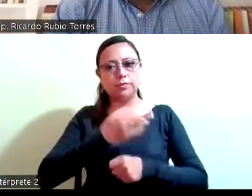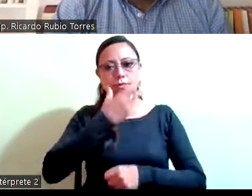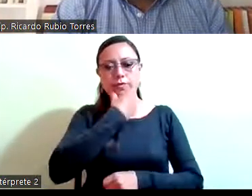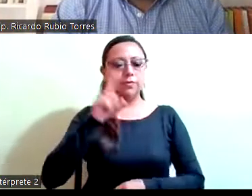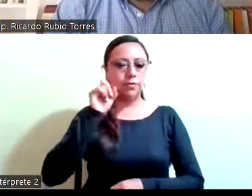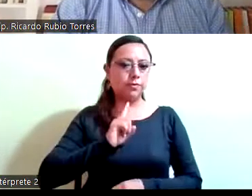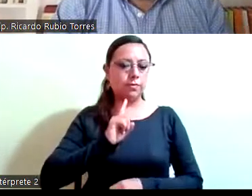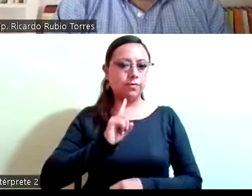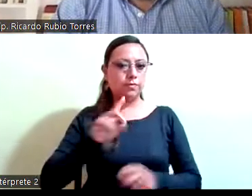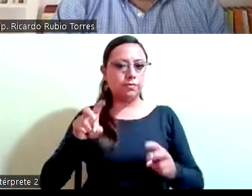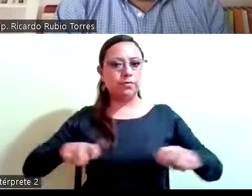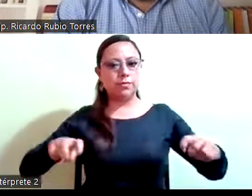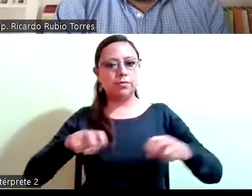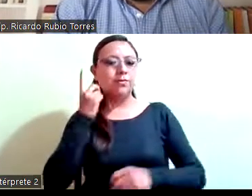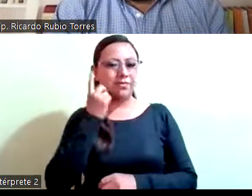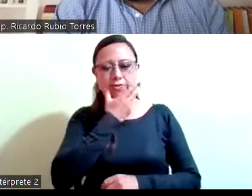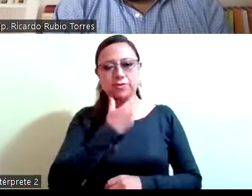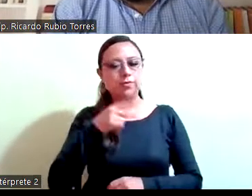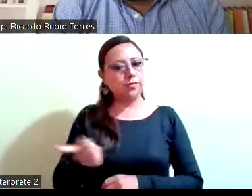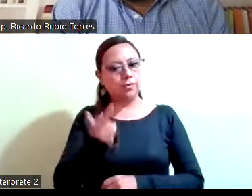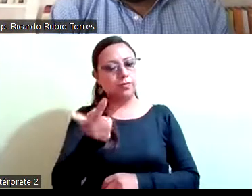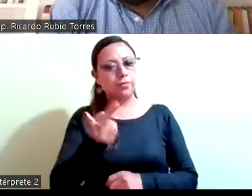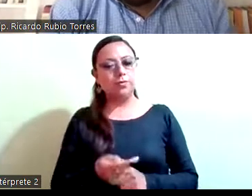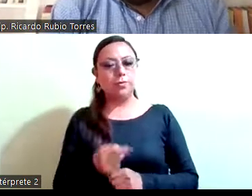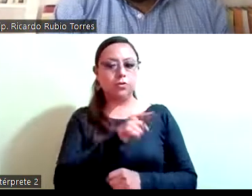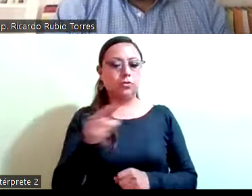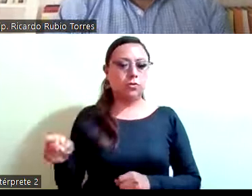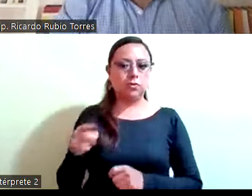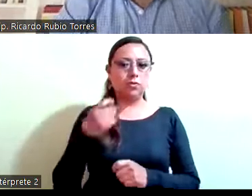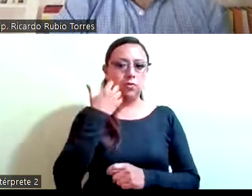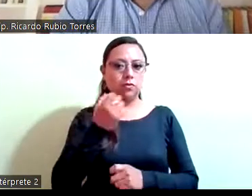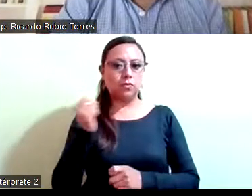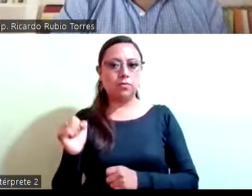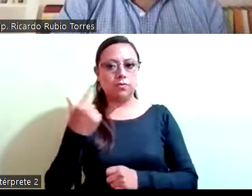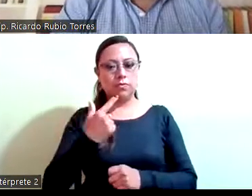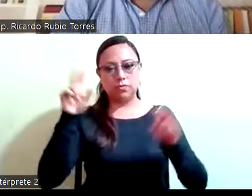las y los diputados si desean enlistar algún asunto general.